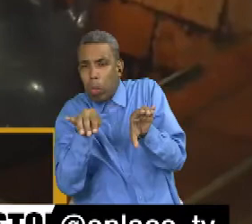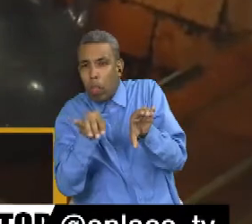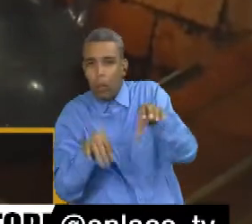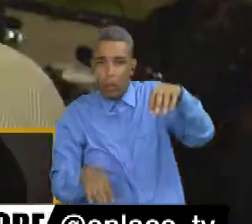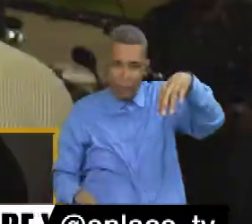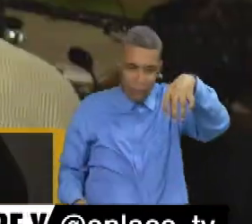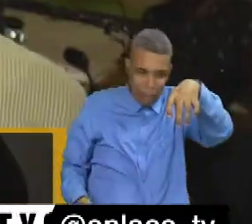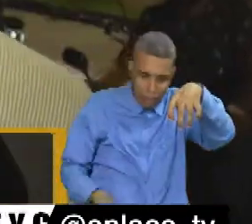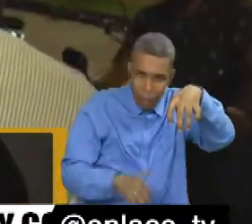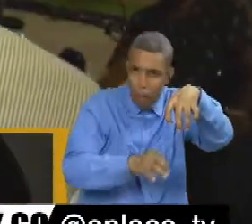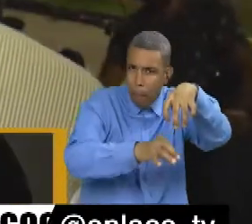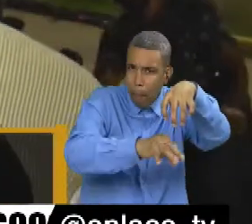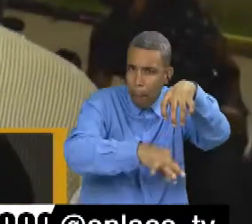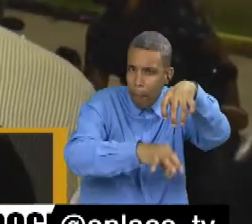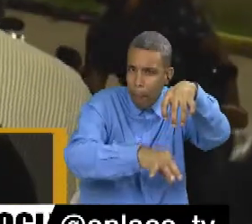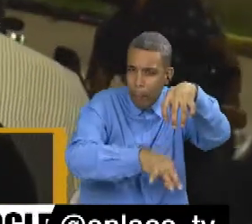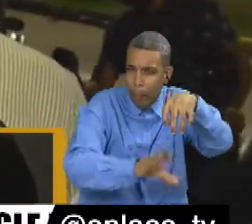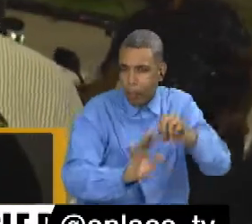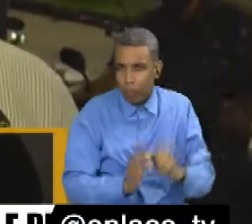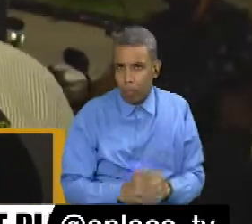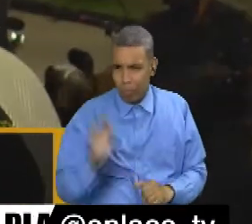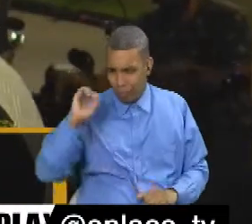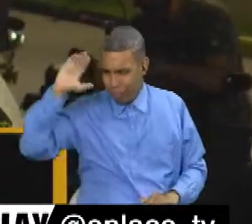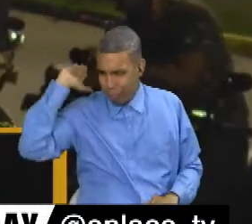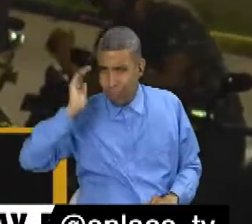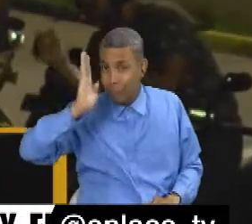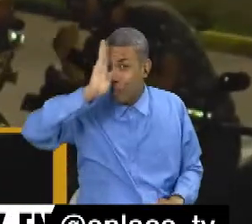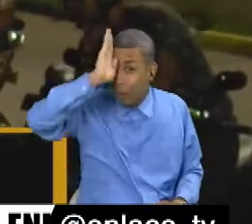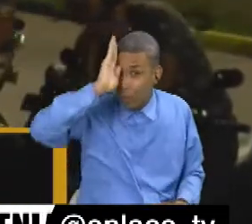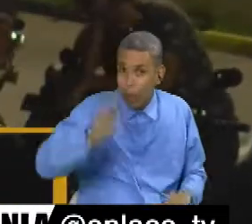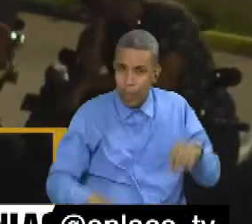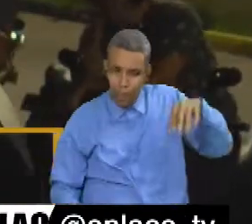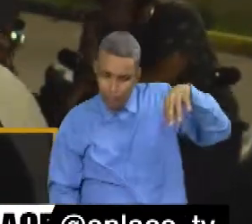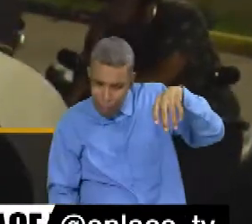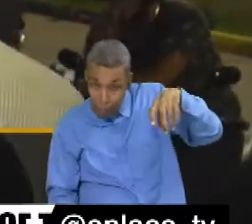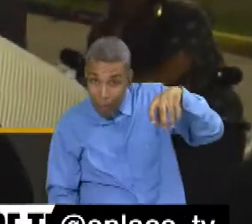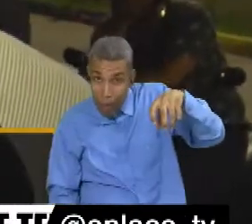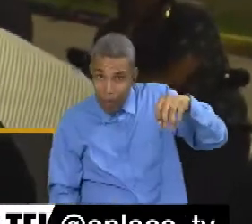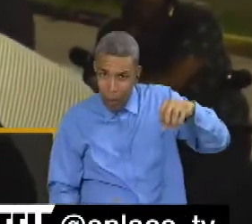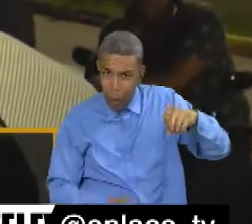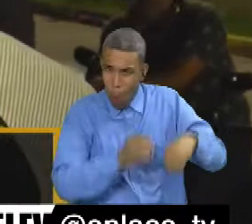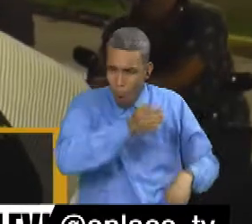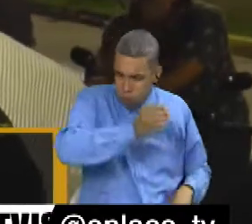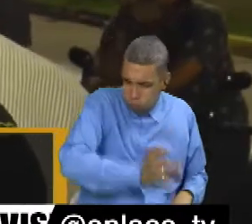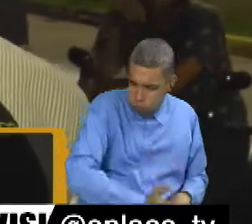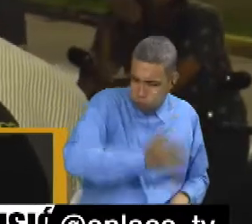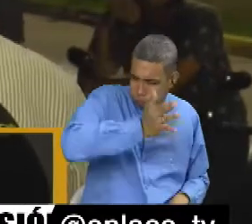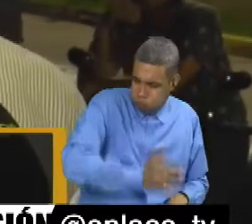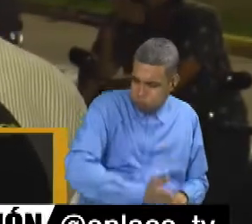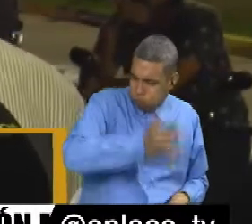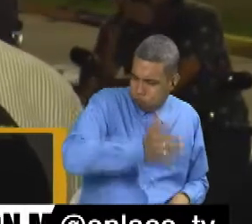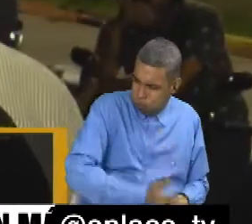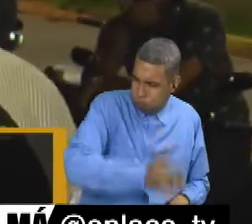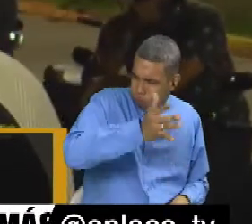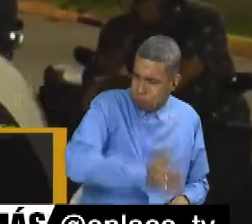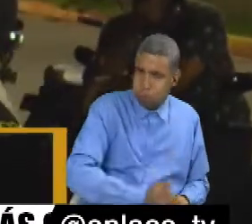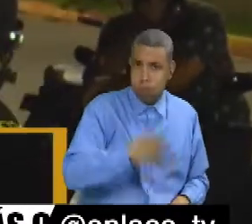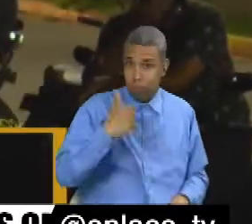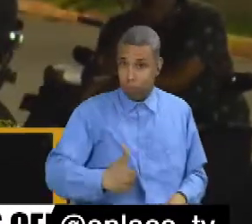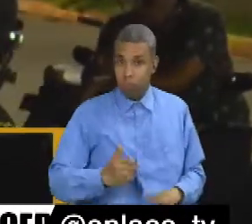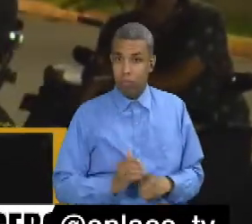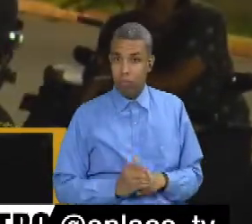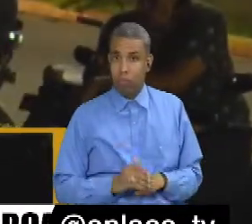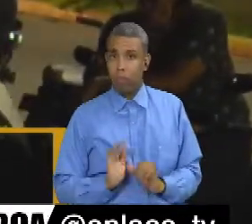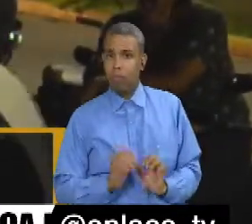petróleos. Normalmente la presión está aquí alta, preciso cuando hay una contingencia en la ciudad es cuando el ingeniero Orlando con su tropa allá en